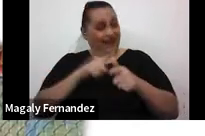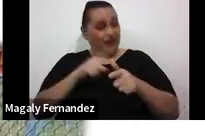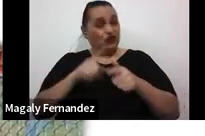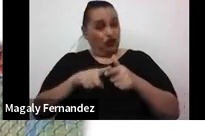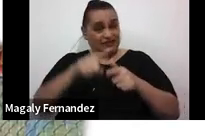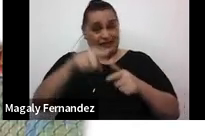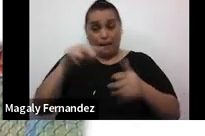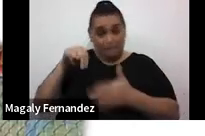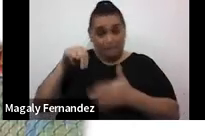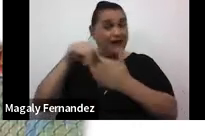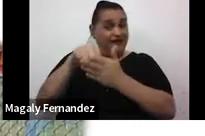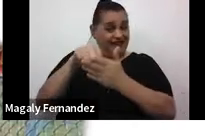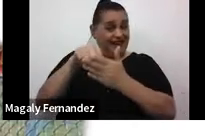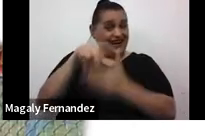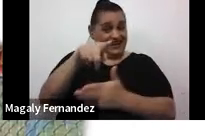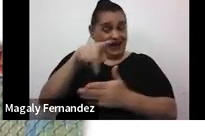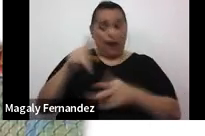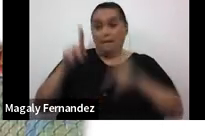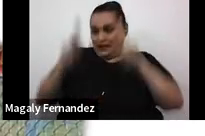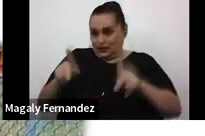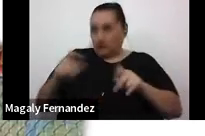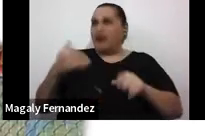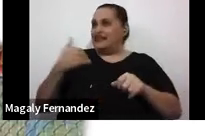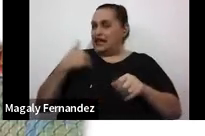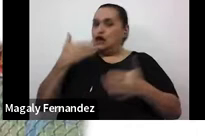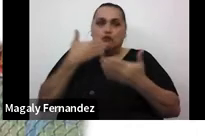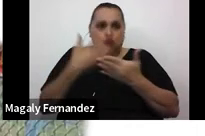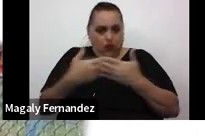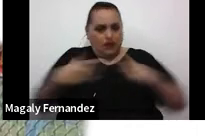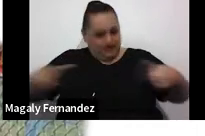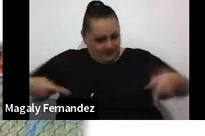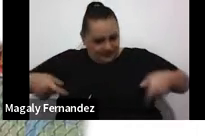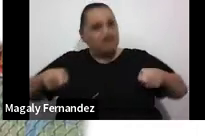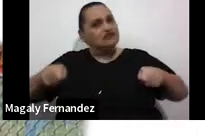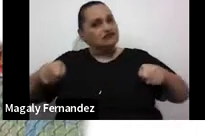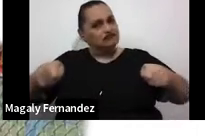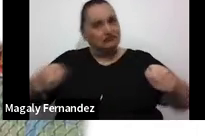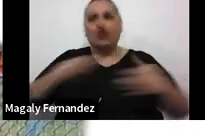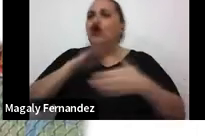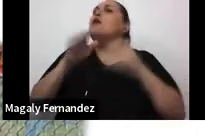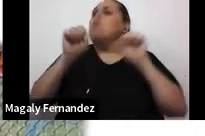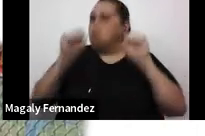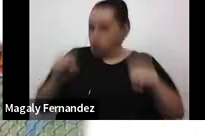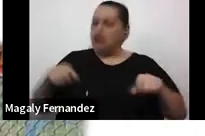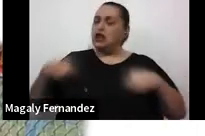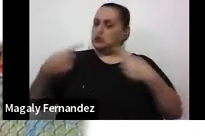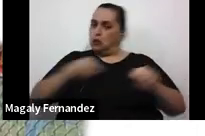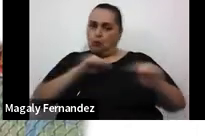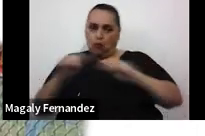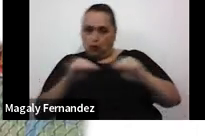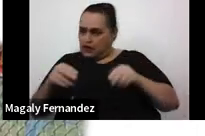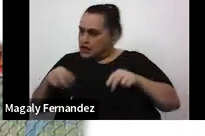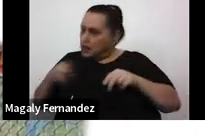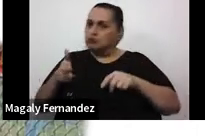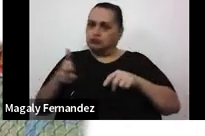barreras a pesar de que la persona tenga una buena silla de ruedas tenga toda la intención de dirigirse